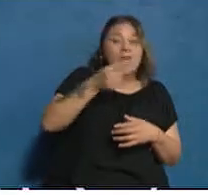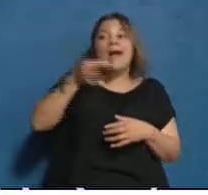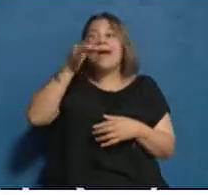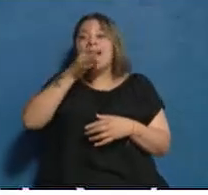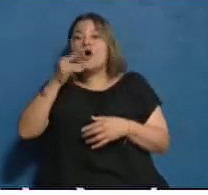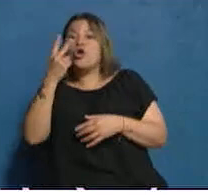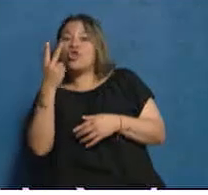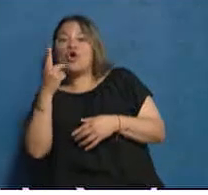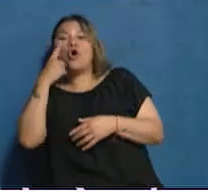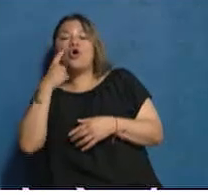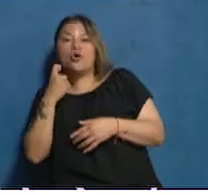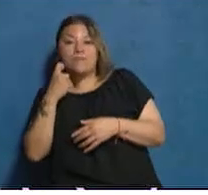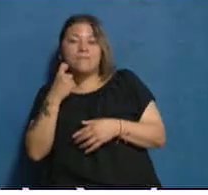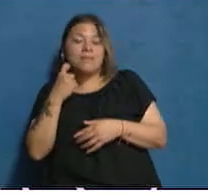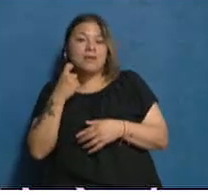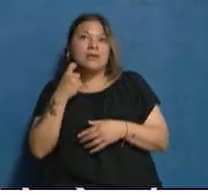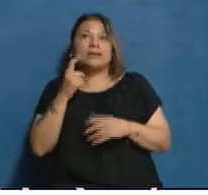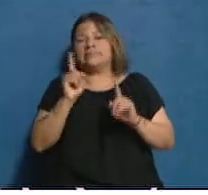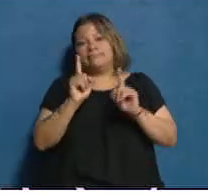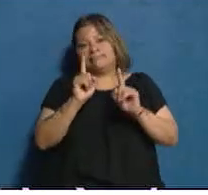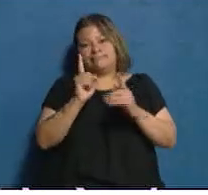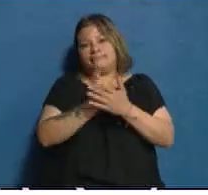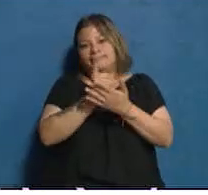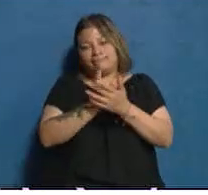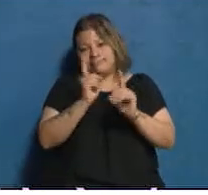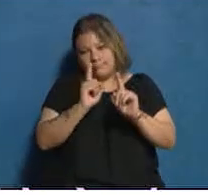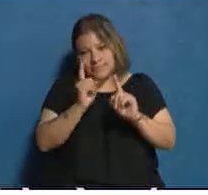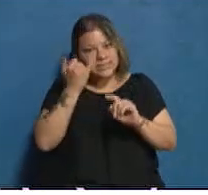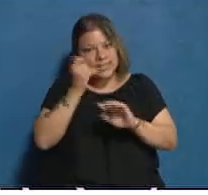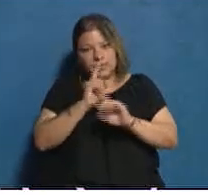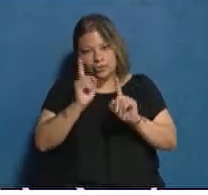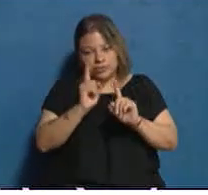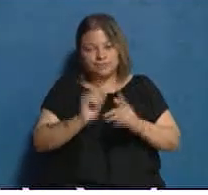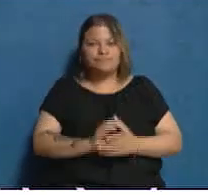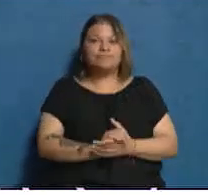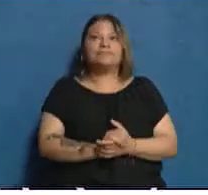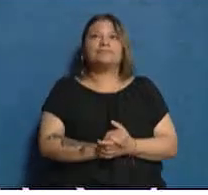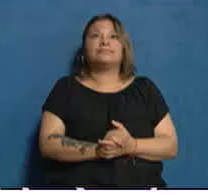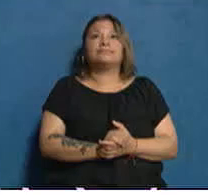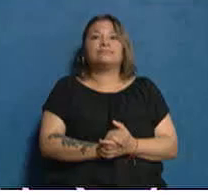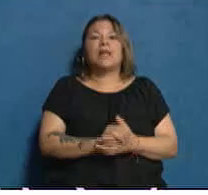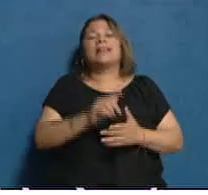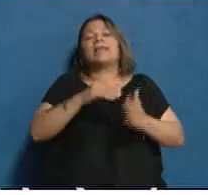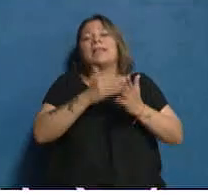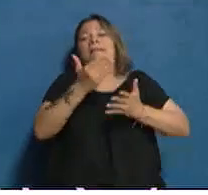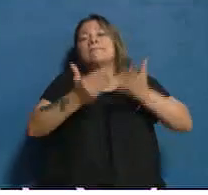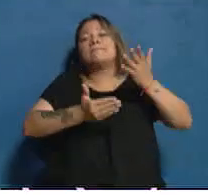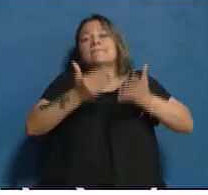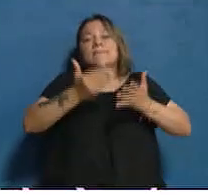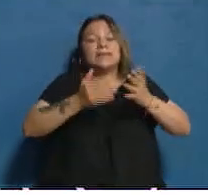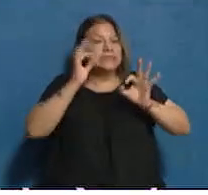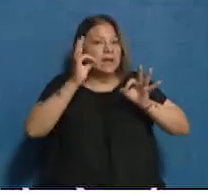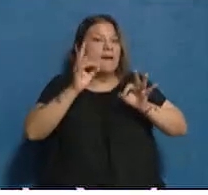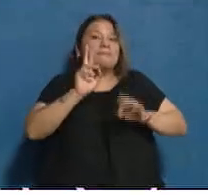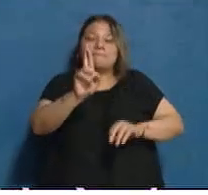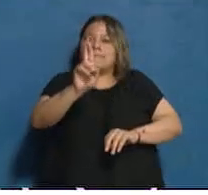vino. A grandes rasgos. A grandes rasgos, ¿no? Porque según de acuerdo, peso, según metabolismo. Pero bueno, es lo que se sabe, ¿no? Lo que nos han explicado, no